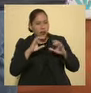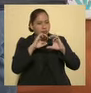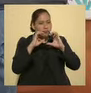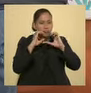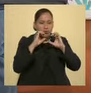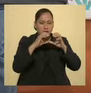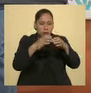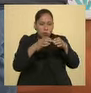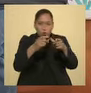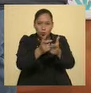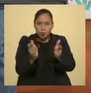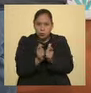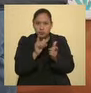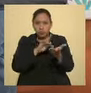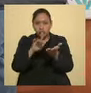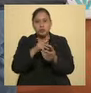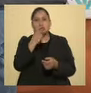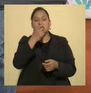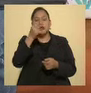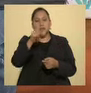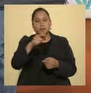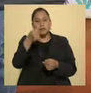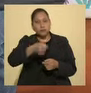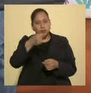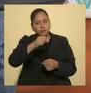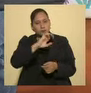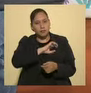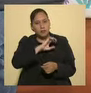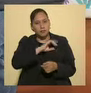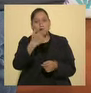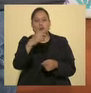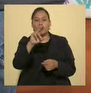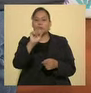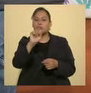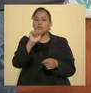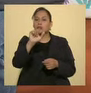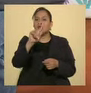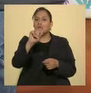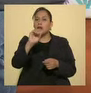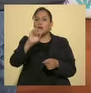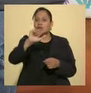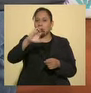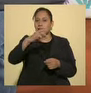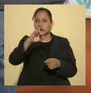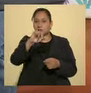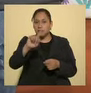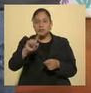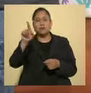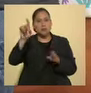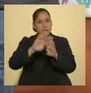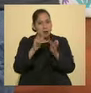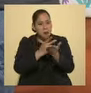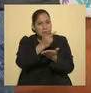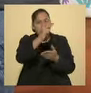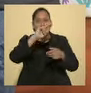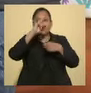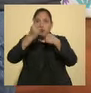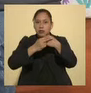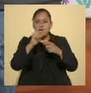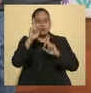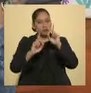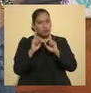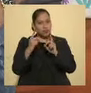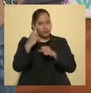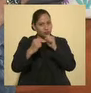Londres. Por cierto, mandamos un saludo cariñoso y afectivo a Gustavo Sánchez, ¿no? Nuestro. Claro. Que fue Premio Nacional del Deporte el